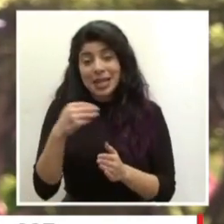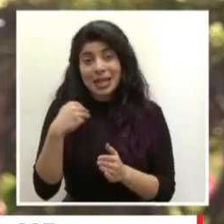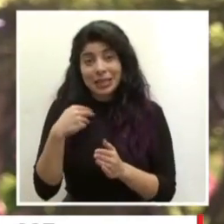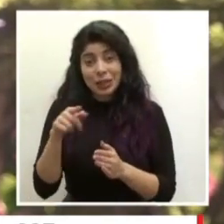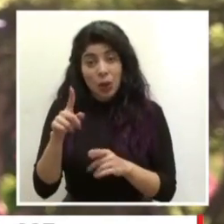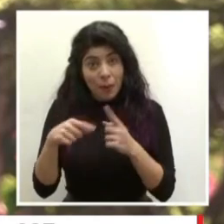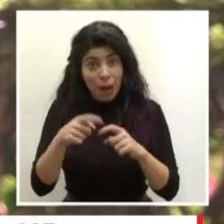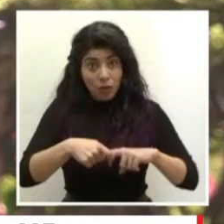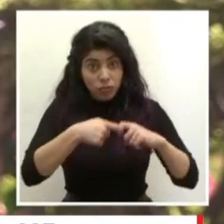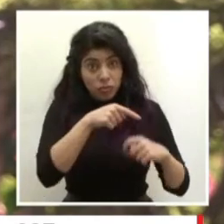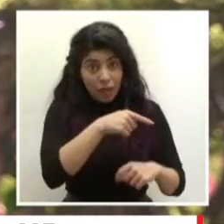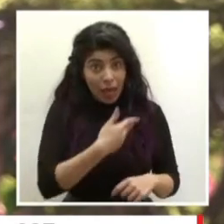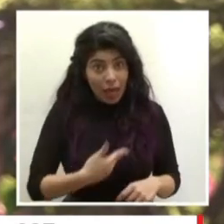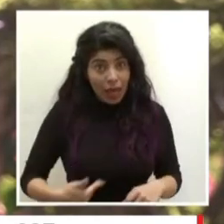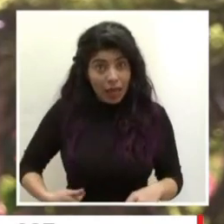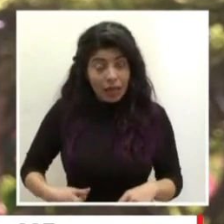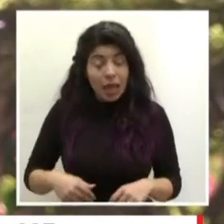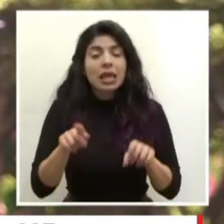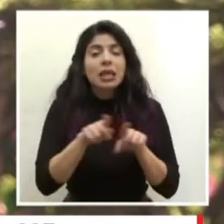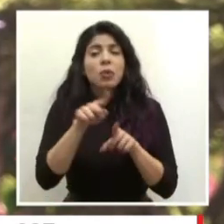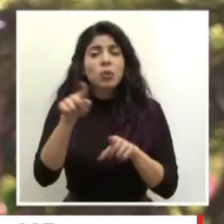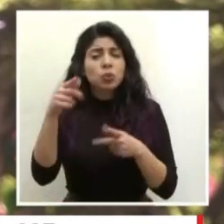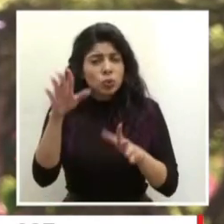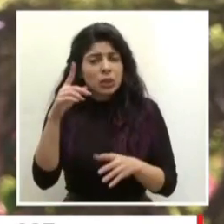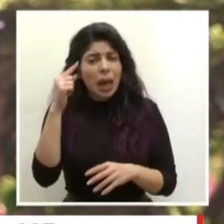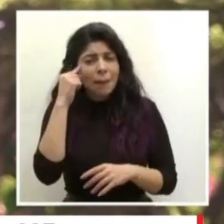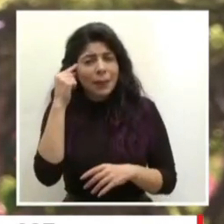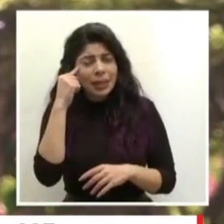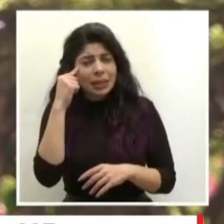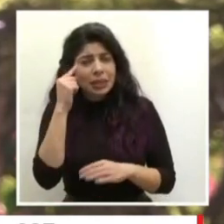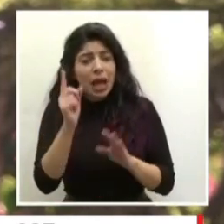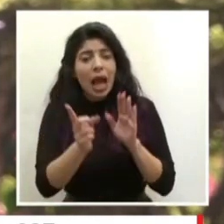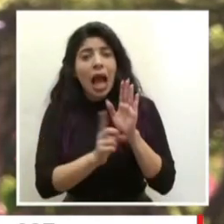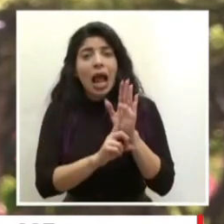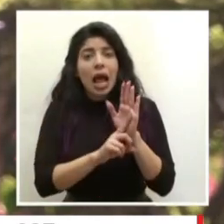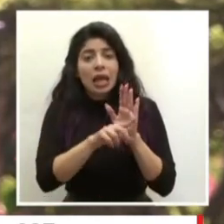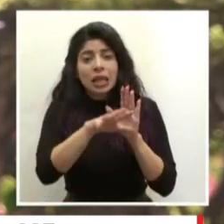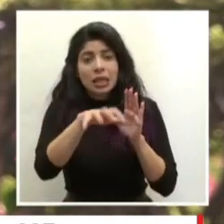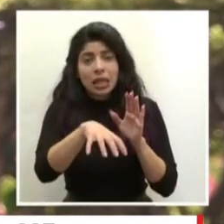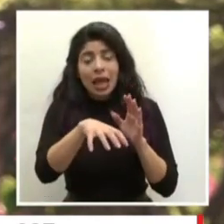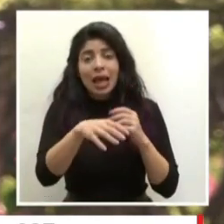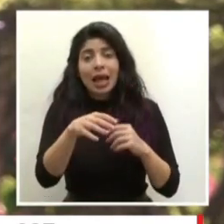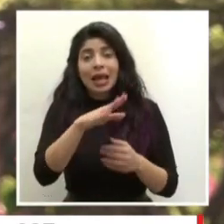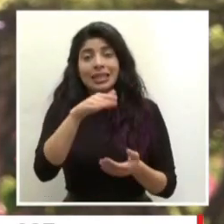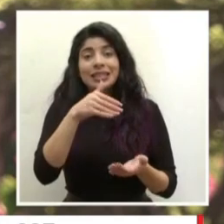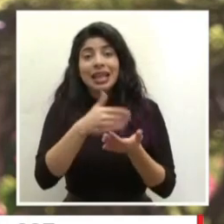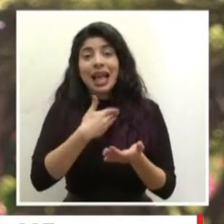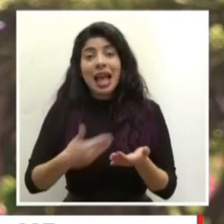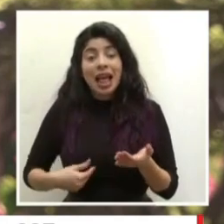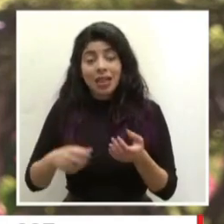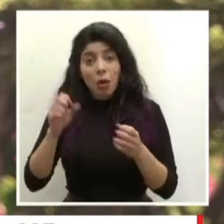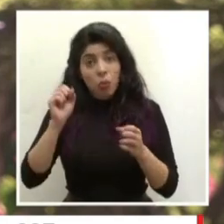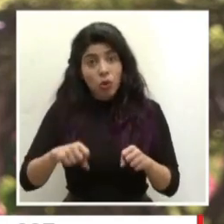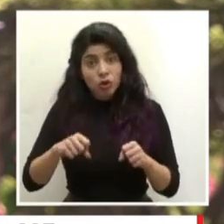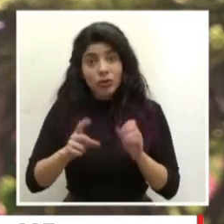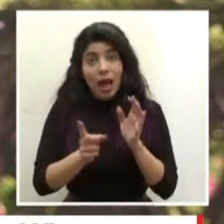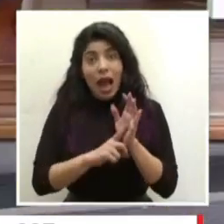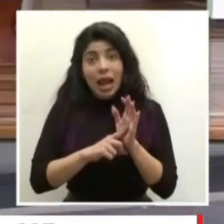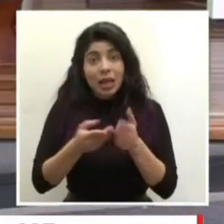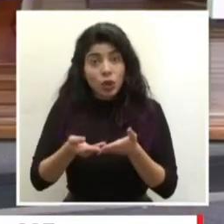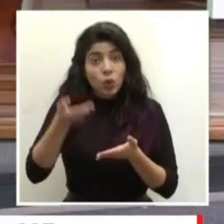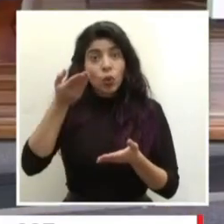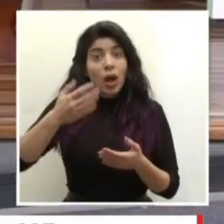inicio, y si se ha pensado en subir la alerta naranja al Cantón Central de Heredia.